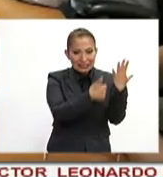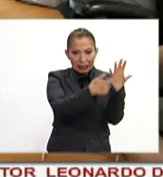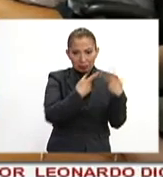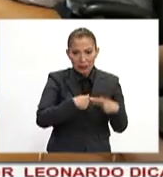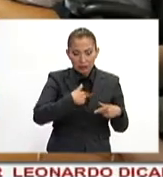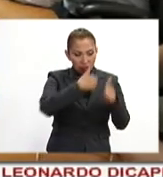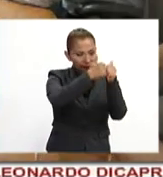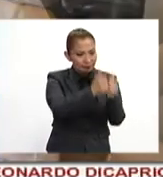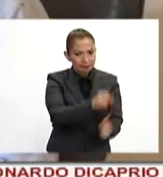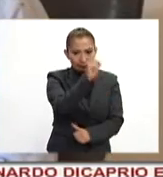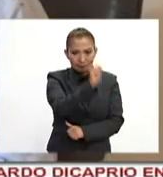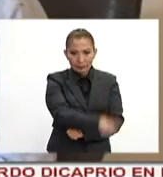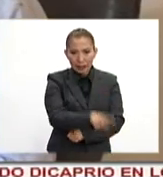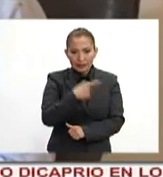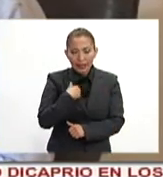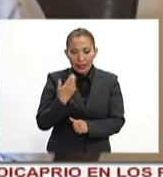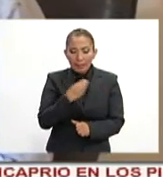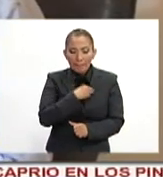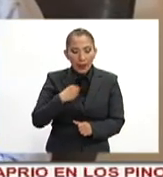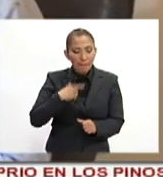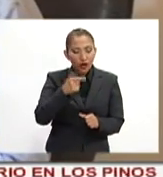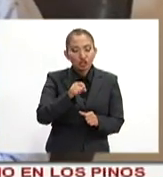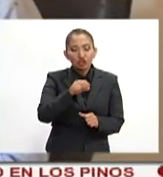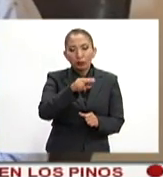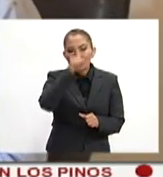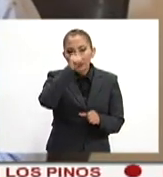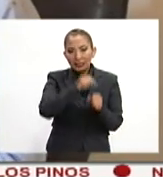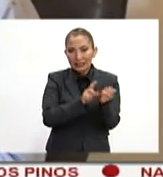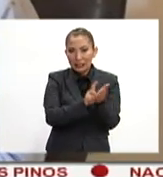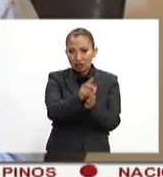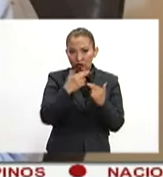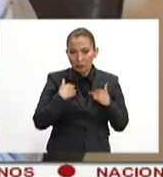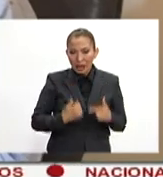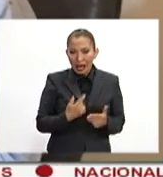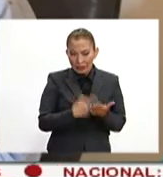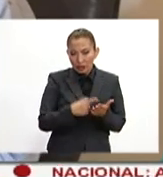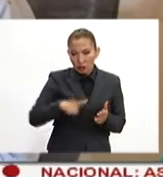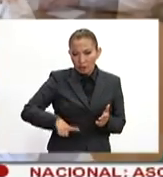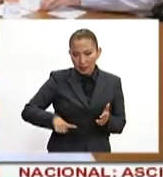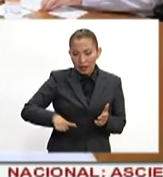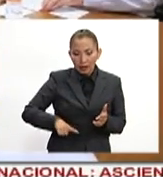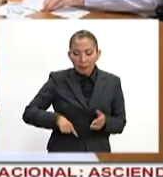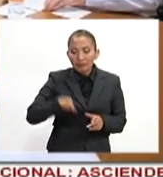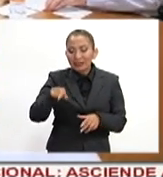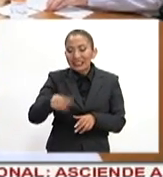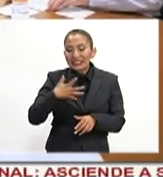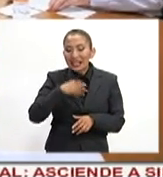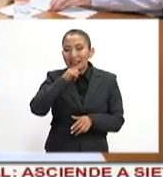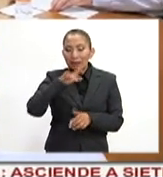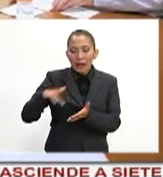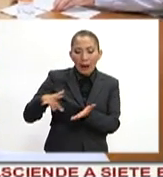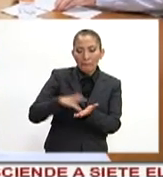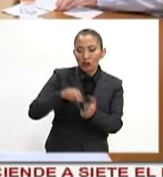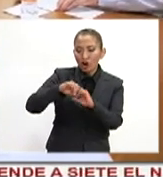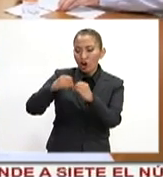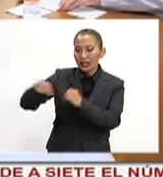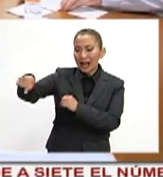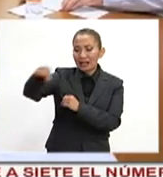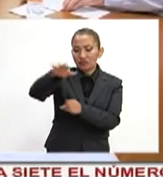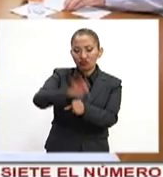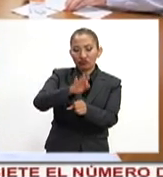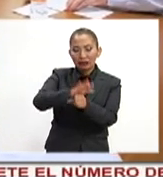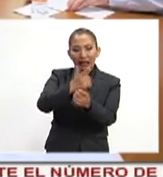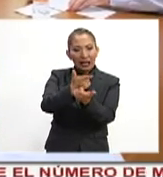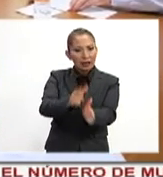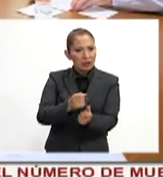personas permanentes y pertenecientes a la Subsecretaría de Derechos Humanos de la Secretaría de Gobernación y contará con el respaldo de organismos defensores